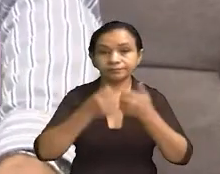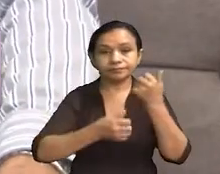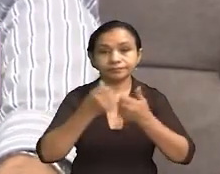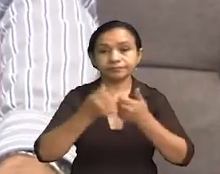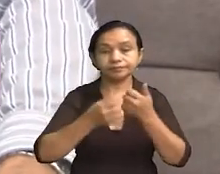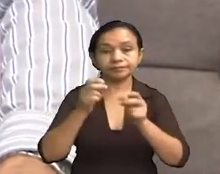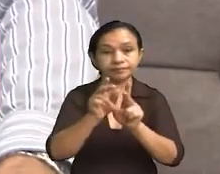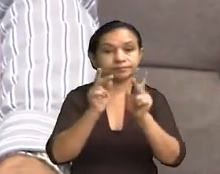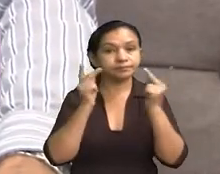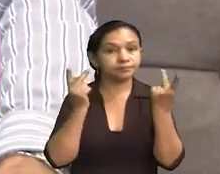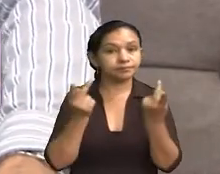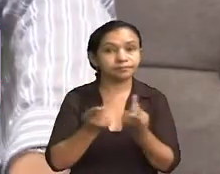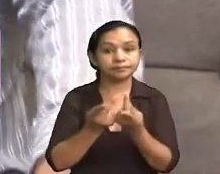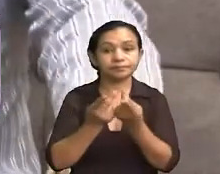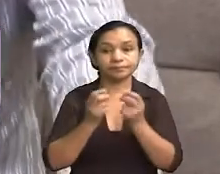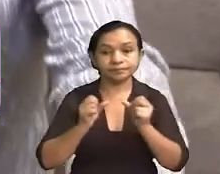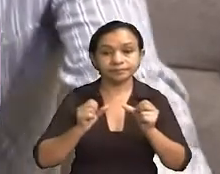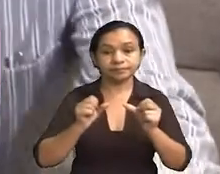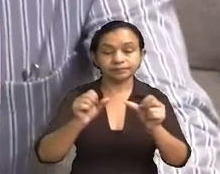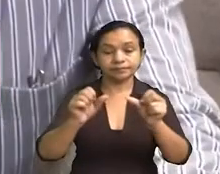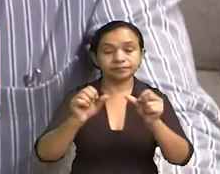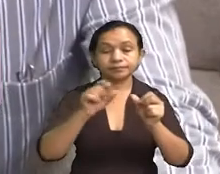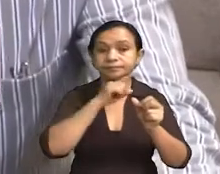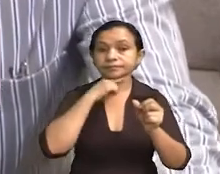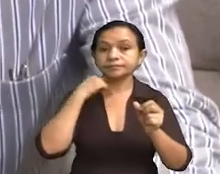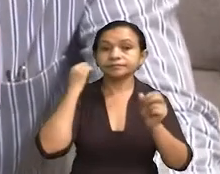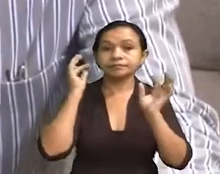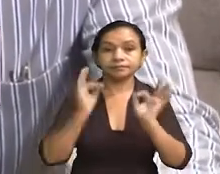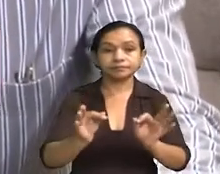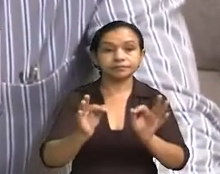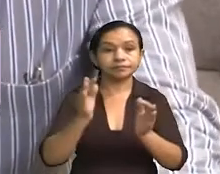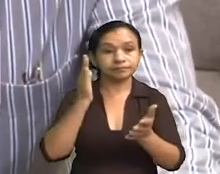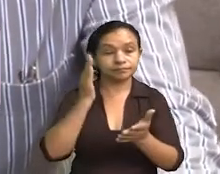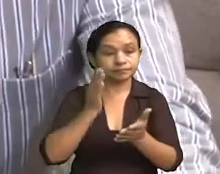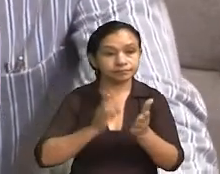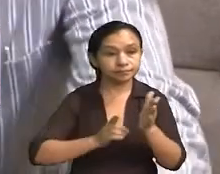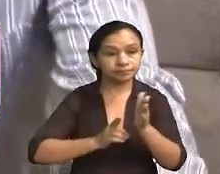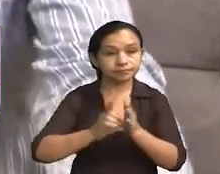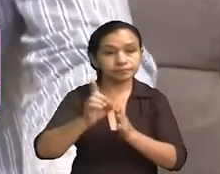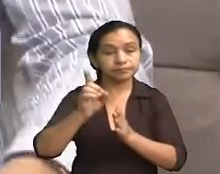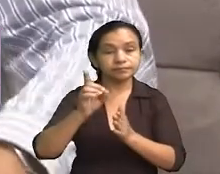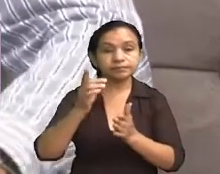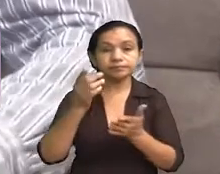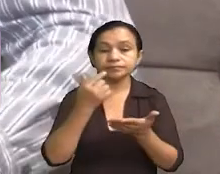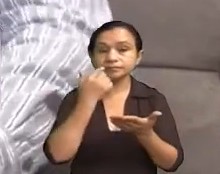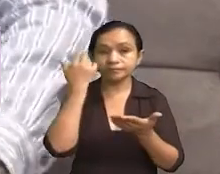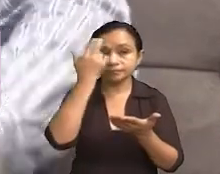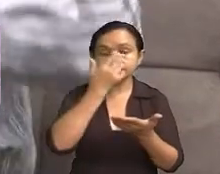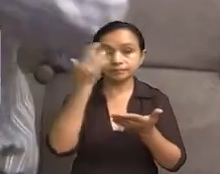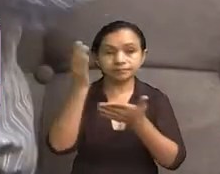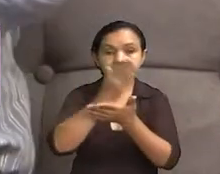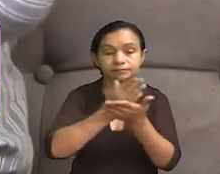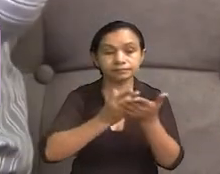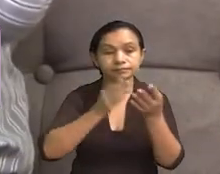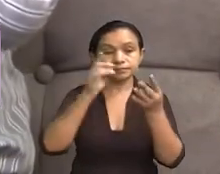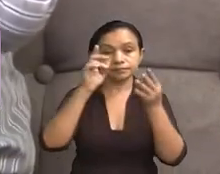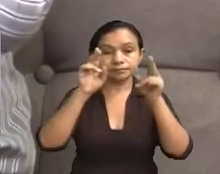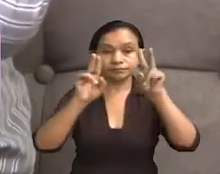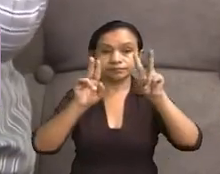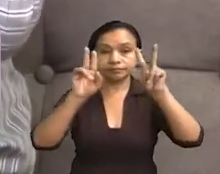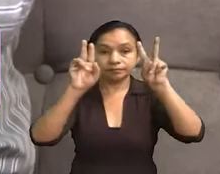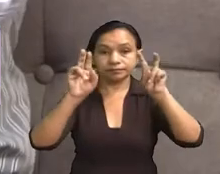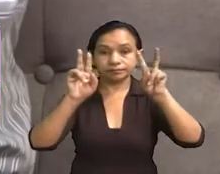para un pueblo que precisamente avanza con pie firme y decidido en rutas de prosperidad. Le consulto a partir de algunos temas que